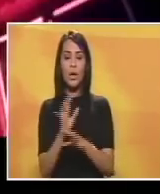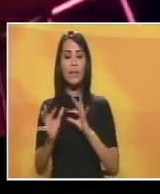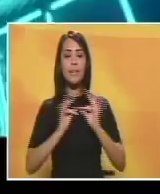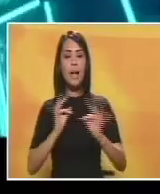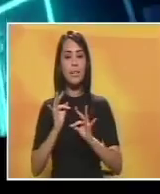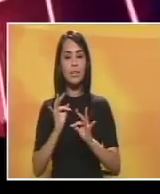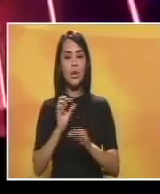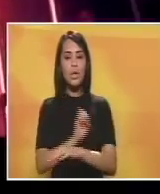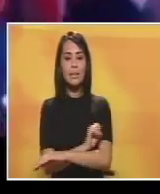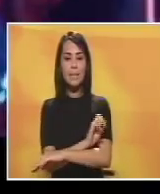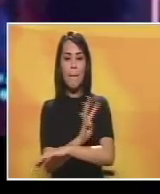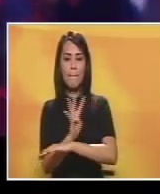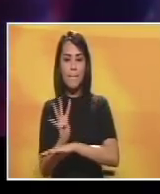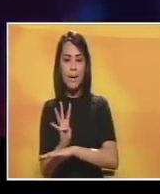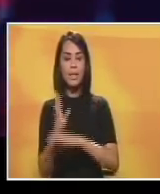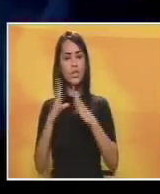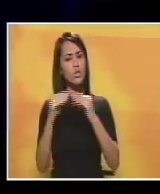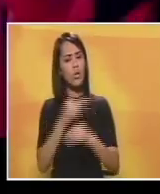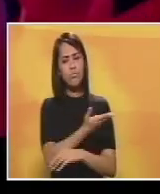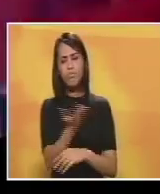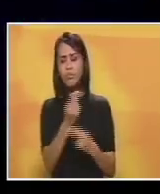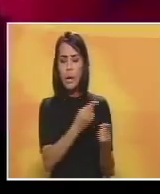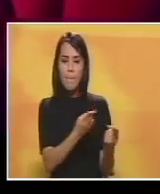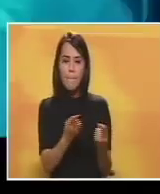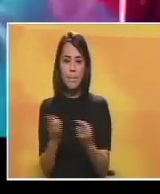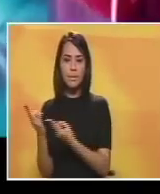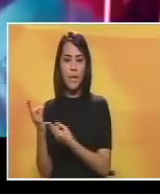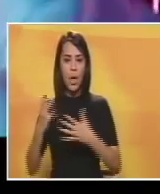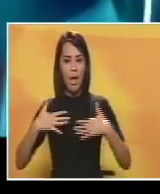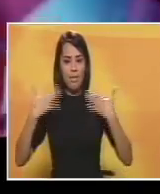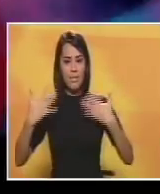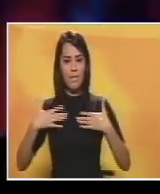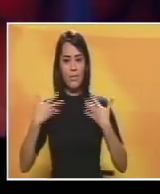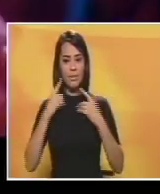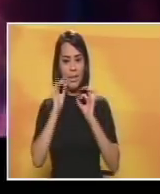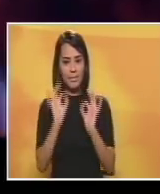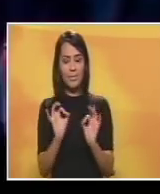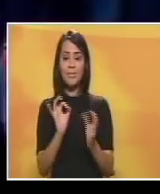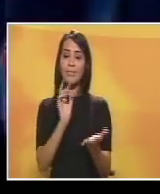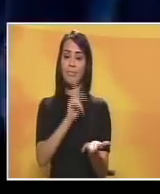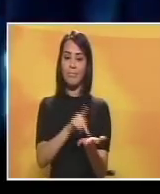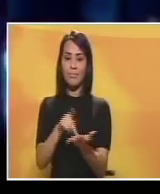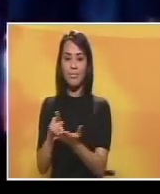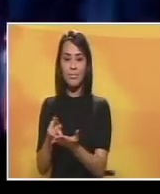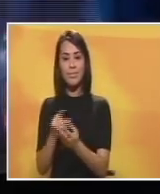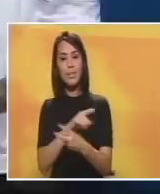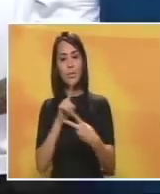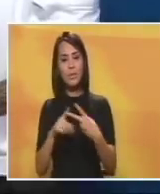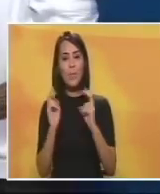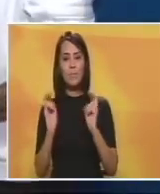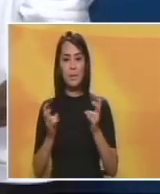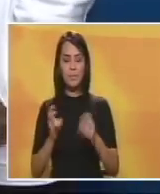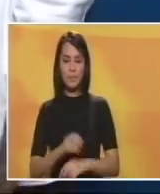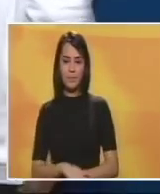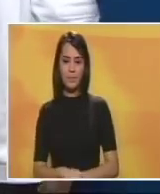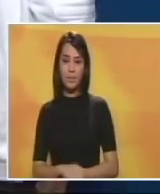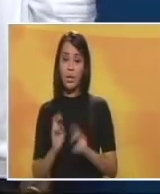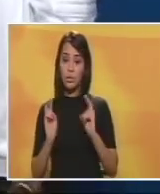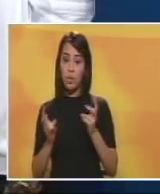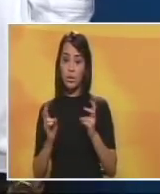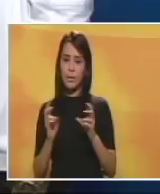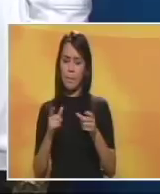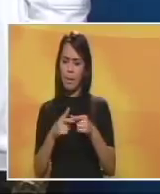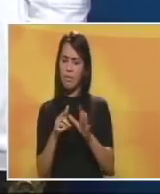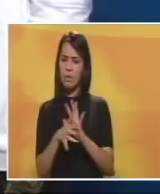así que todo el mundo está invitado a que se acerquen a disfrutar de OMG, tanto como concierto, como disquera y también como disco. Todos los temas de este disco